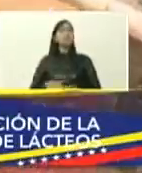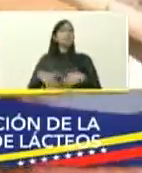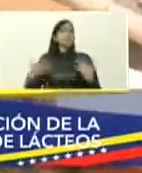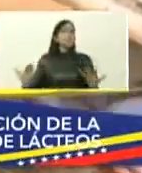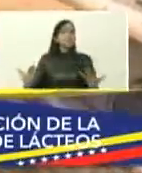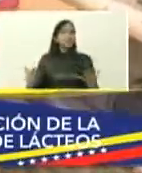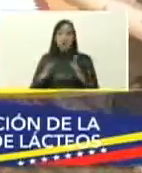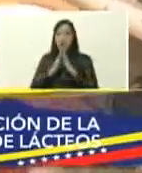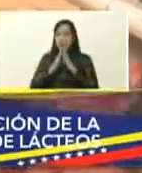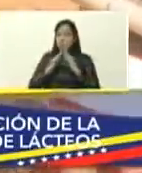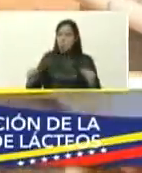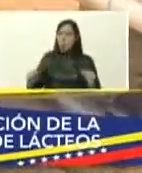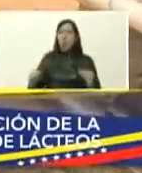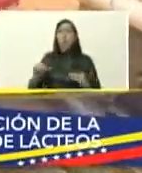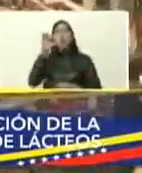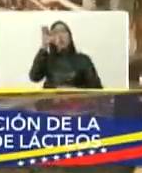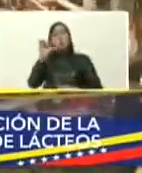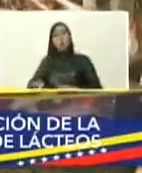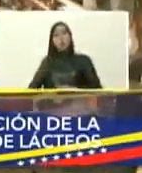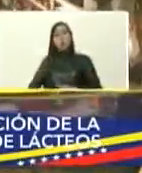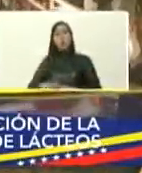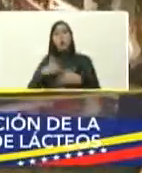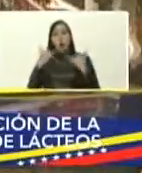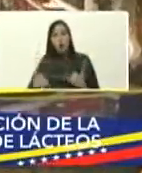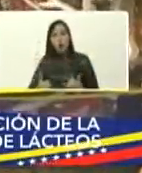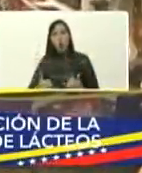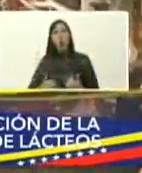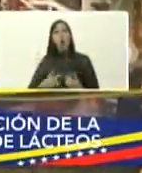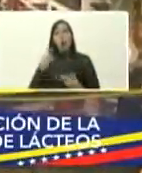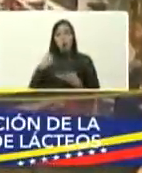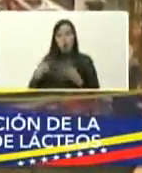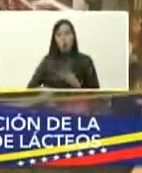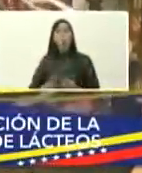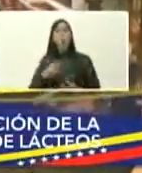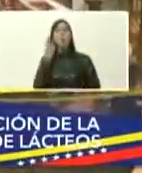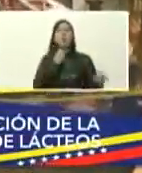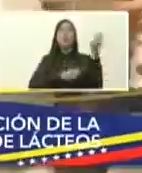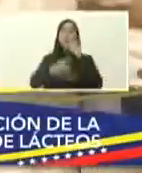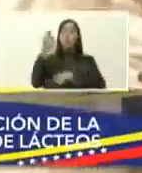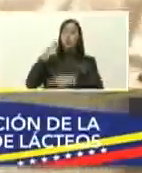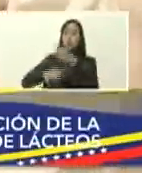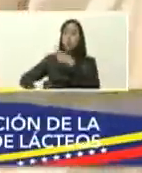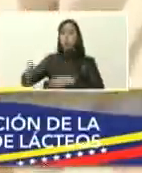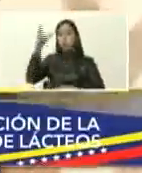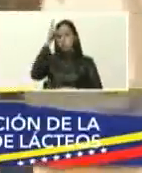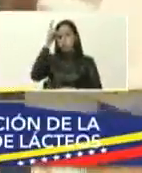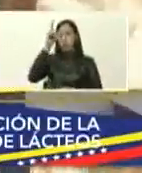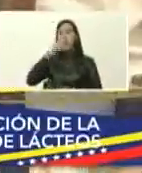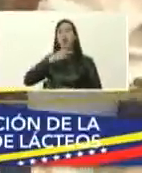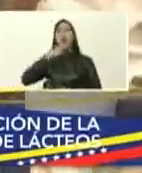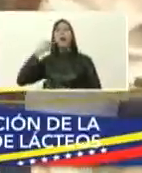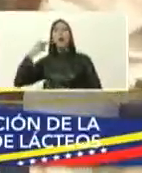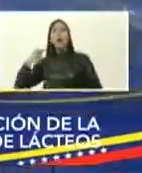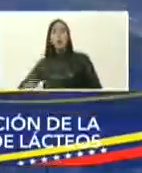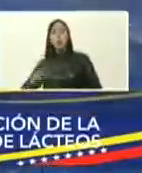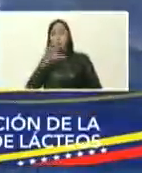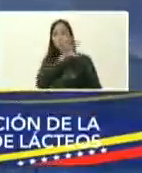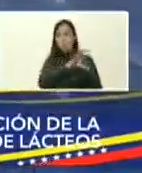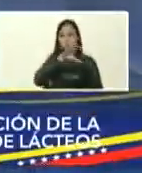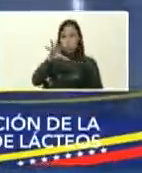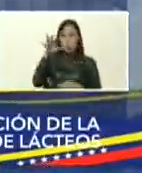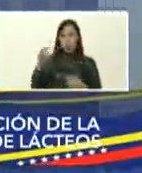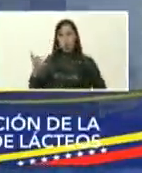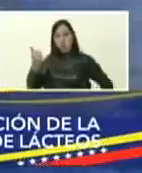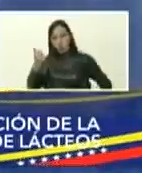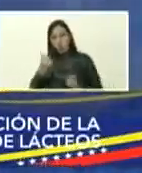tradicionalmente a todo el Cono Sur y en este momento está abriendo mercados con las relaciones con Turquía y también con Rusia, a donde nos acompañó en el segundo